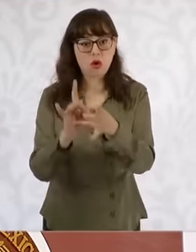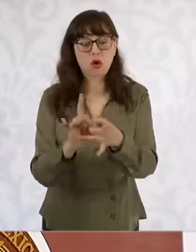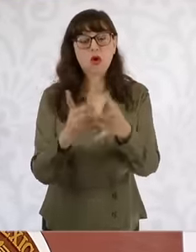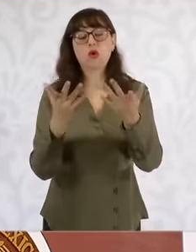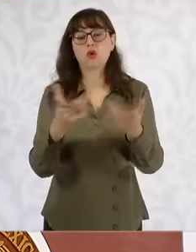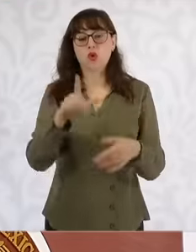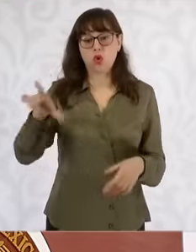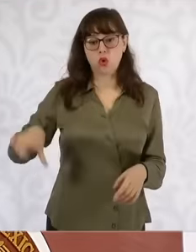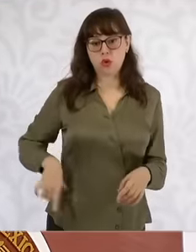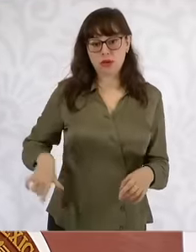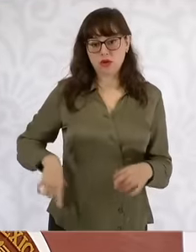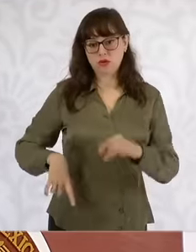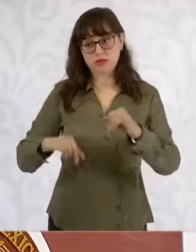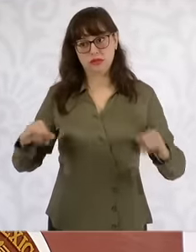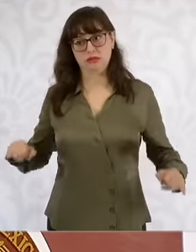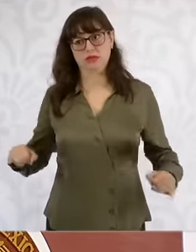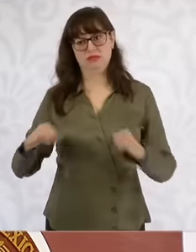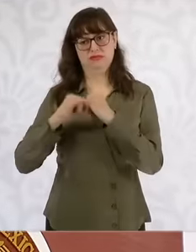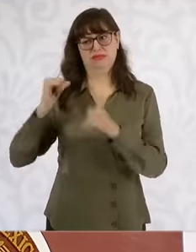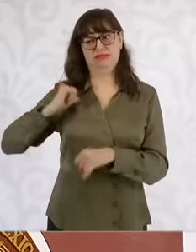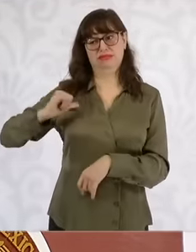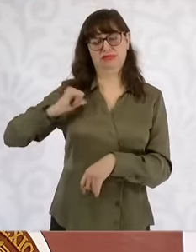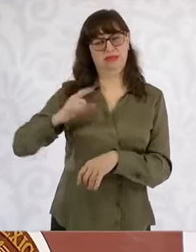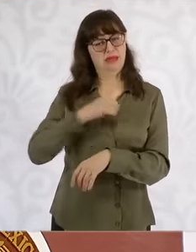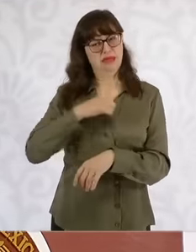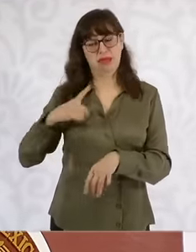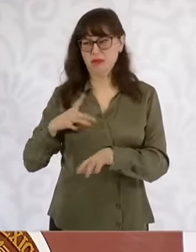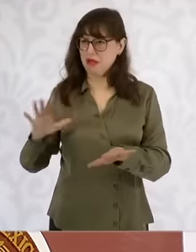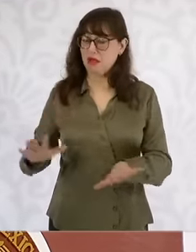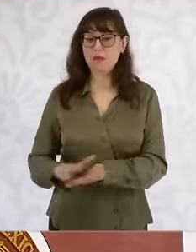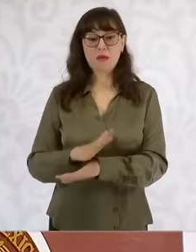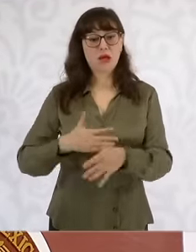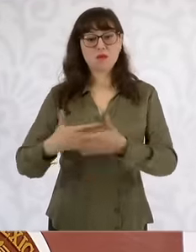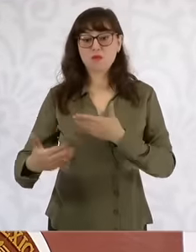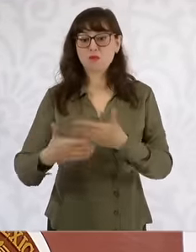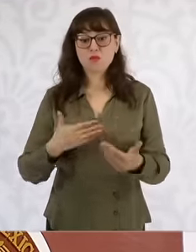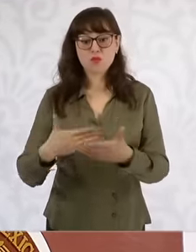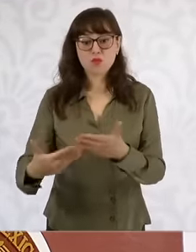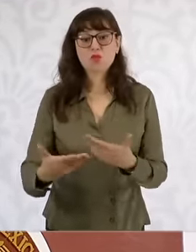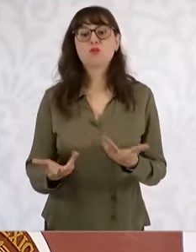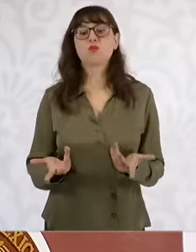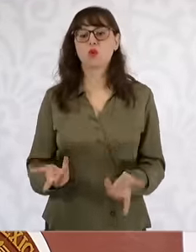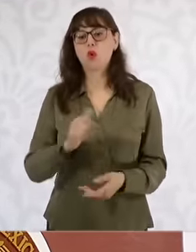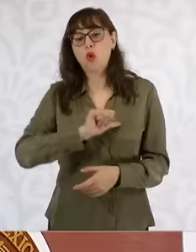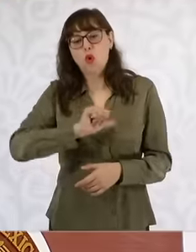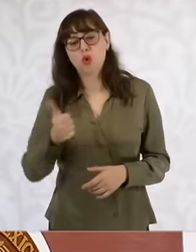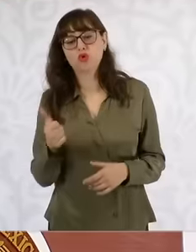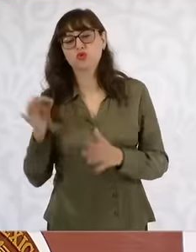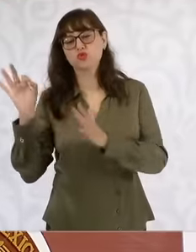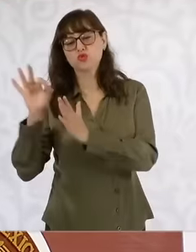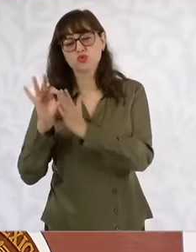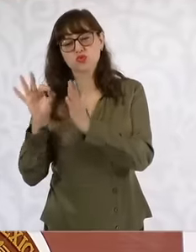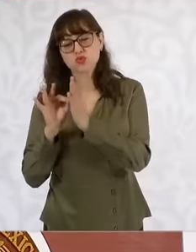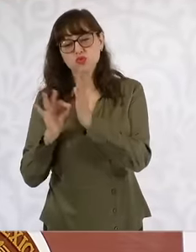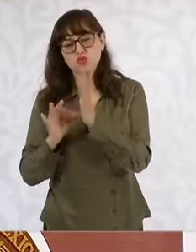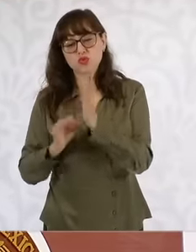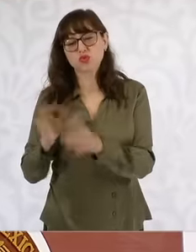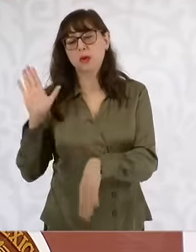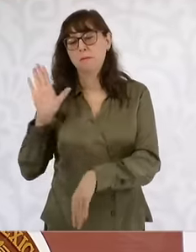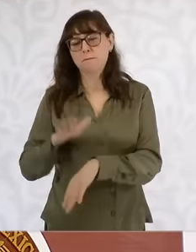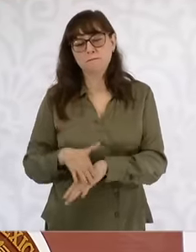de gobernanza local y global, y hay algunos puntos que son siempre pues más sensibles